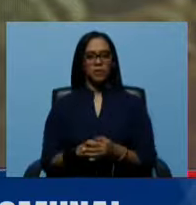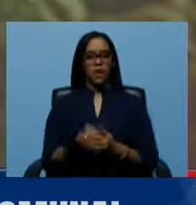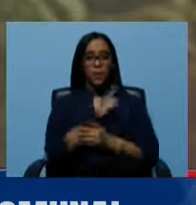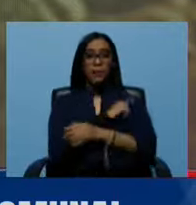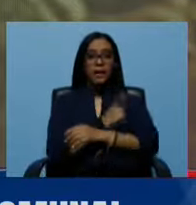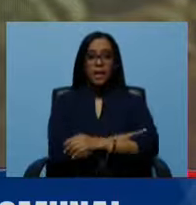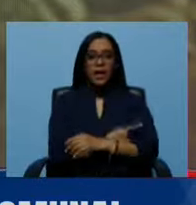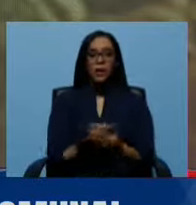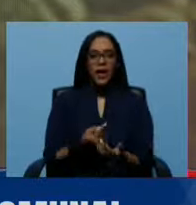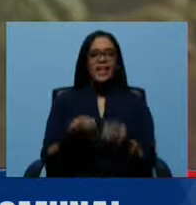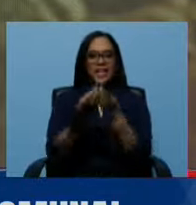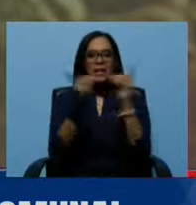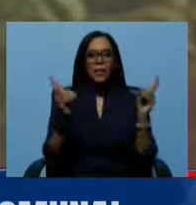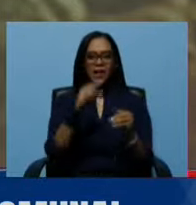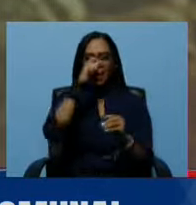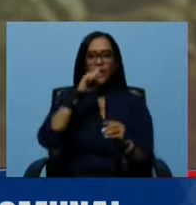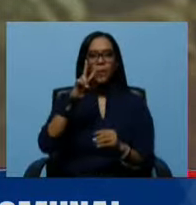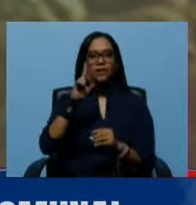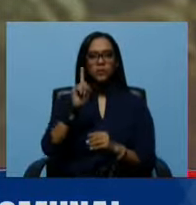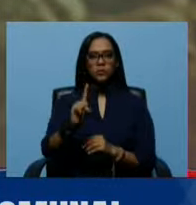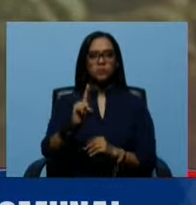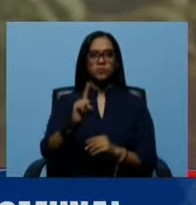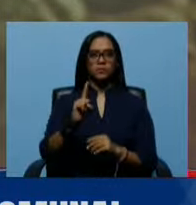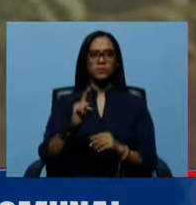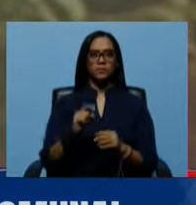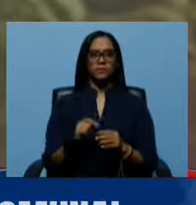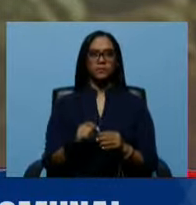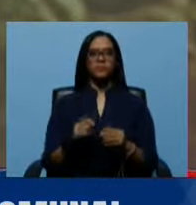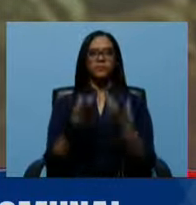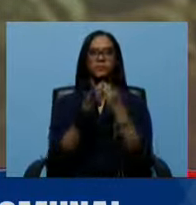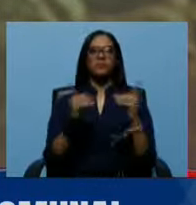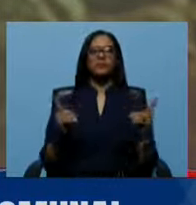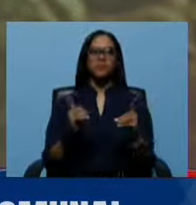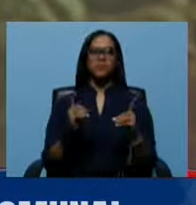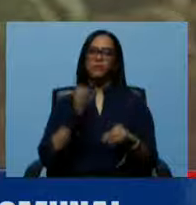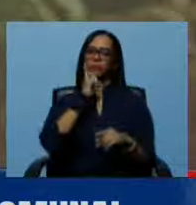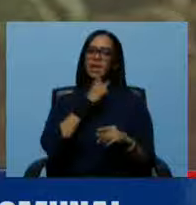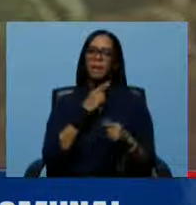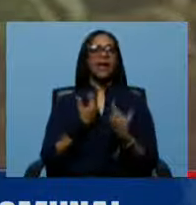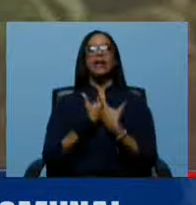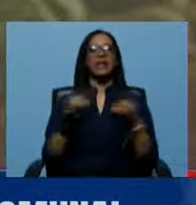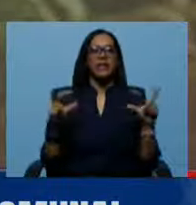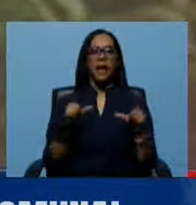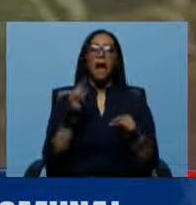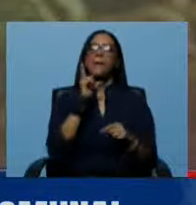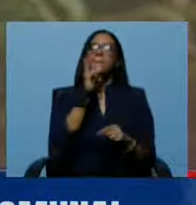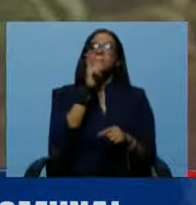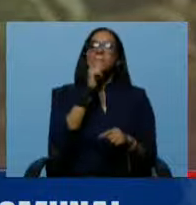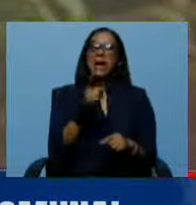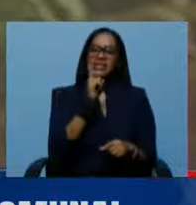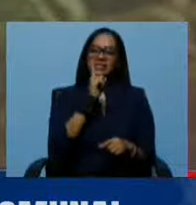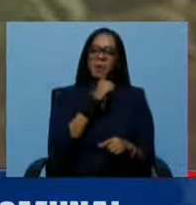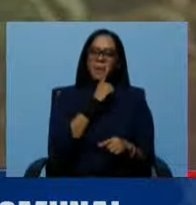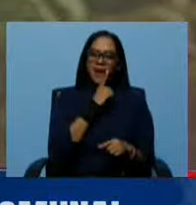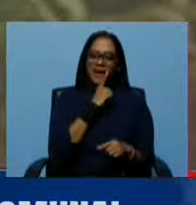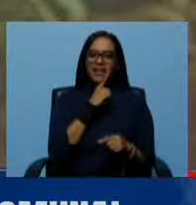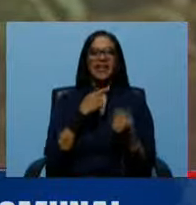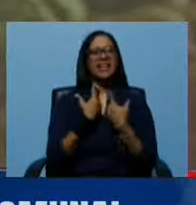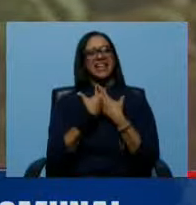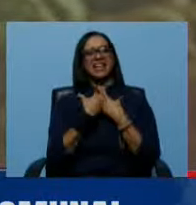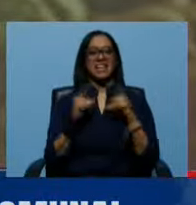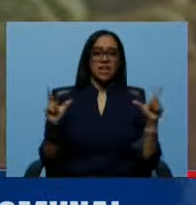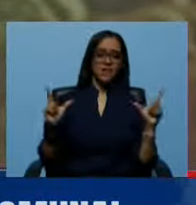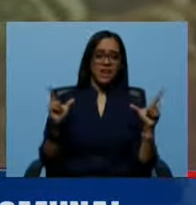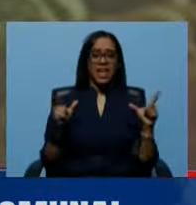Es la democracia del siglo XXI. La democracia llamada liberal, mal llamada liberal. La democracia burguesa,